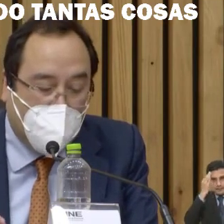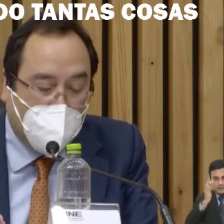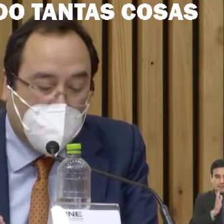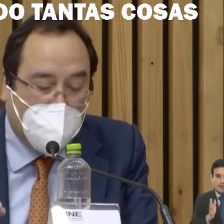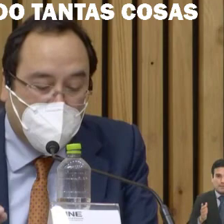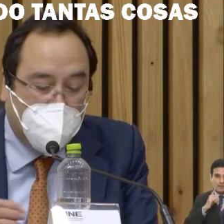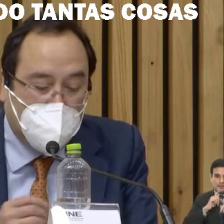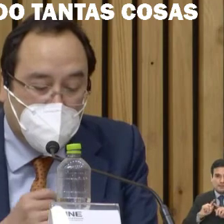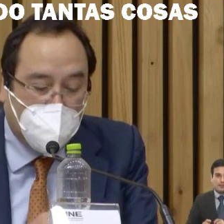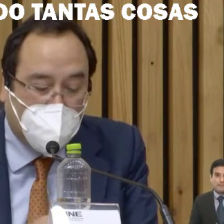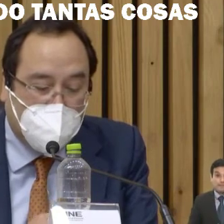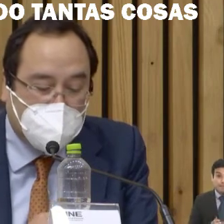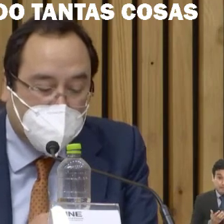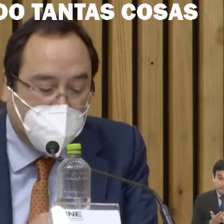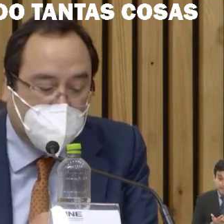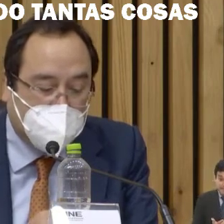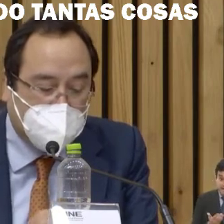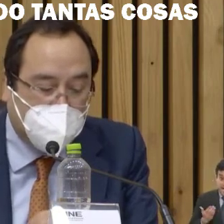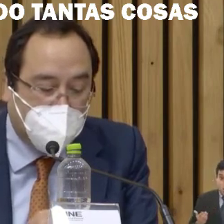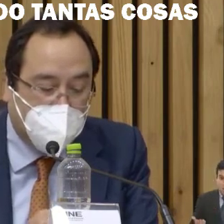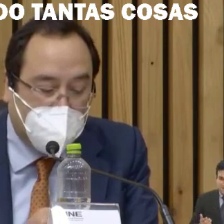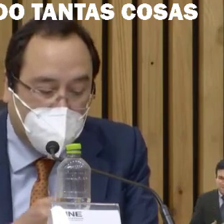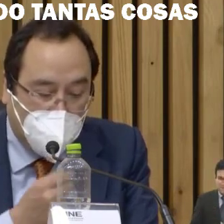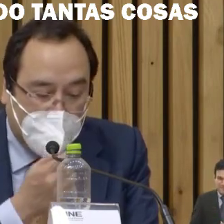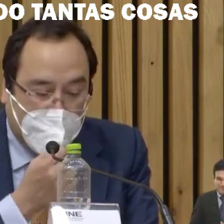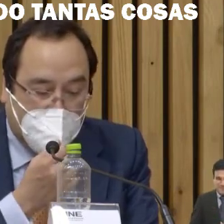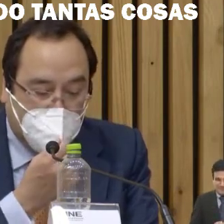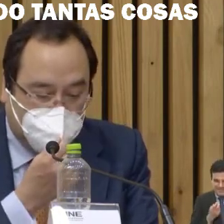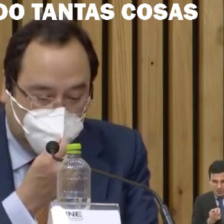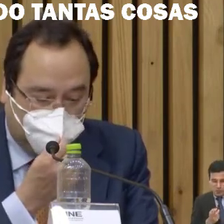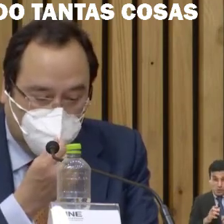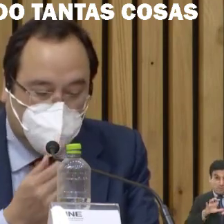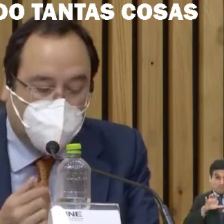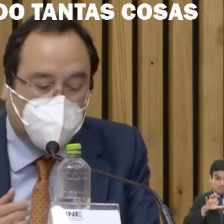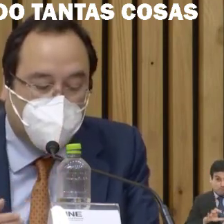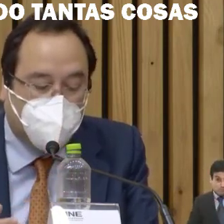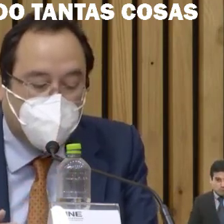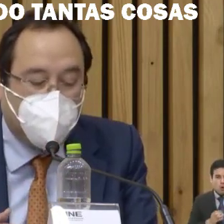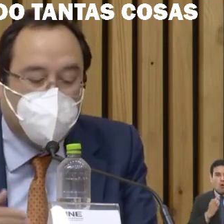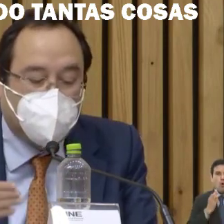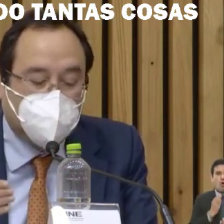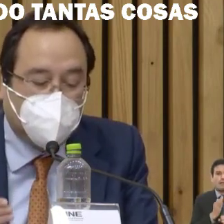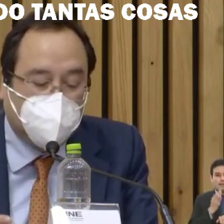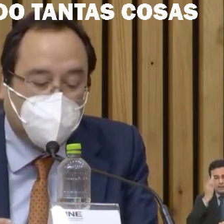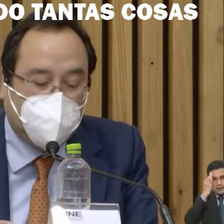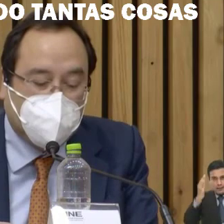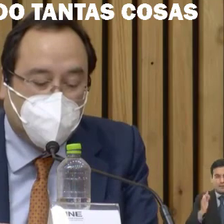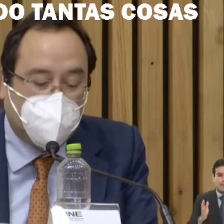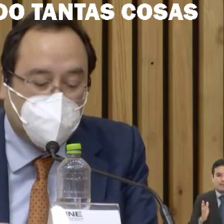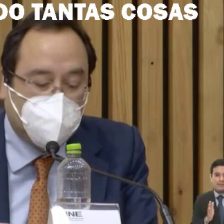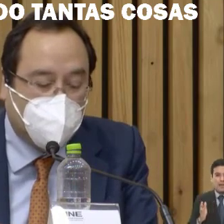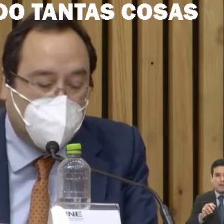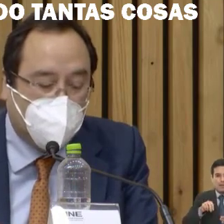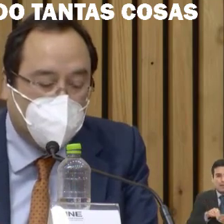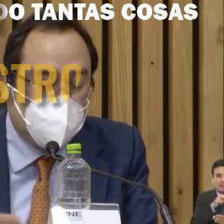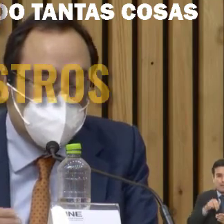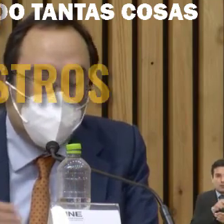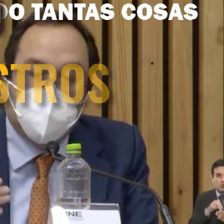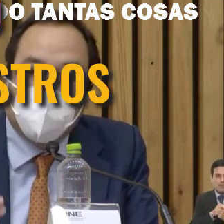Voy a hacer un ahorro, pero ya ahorré